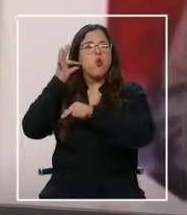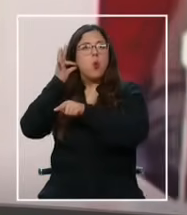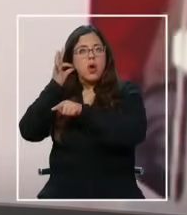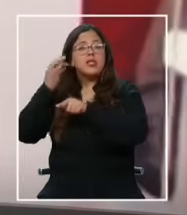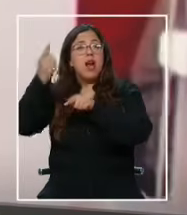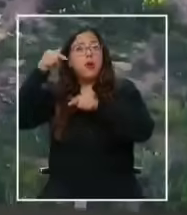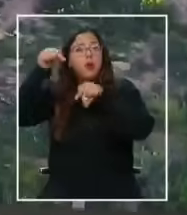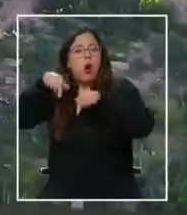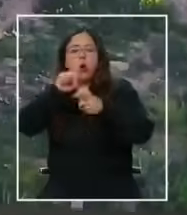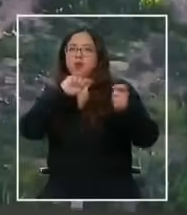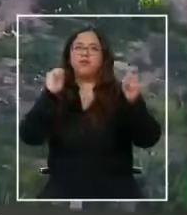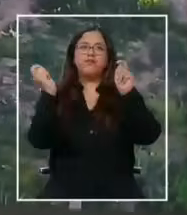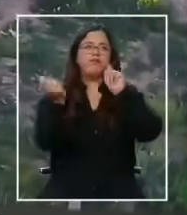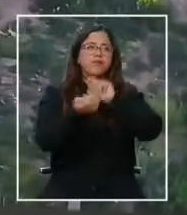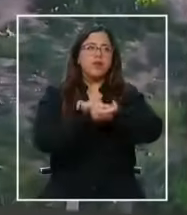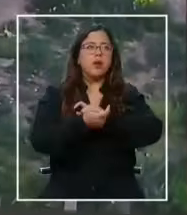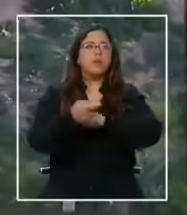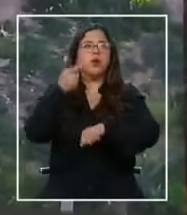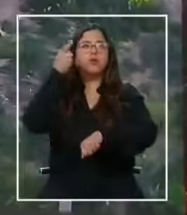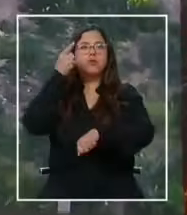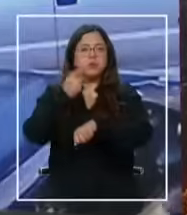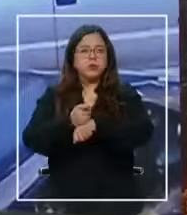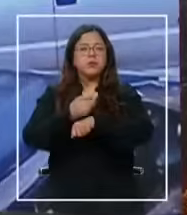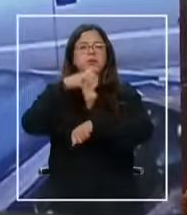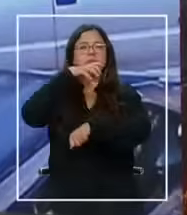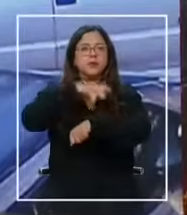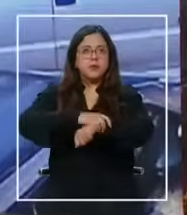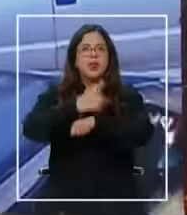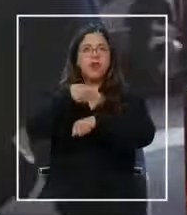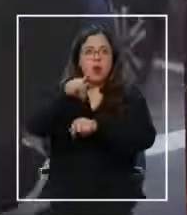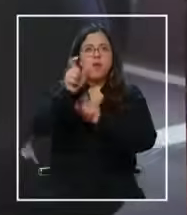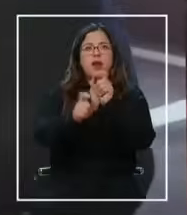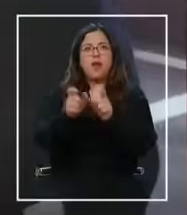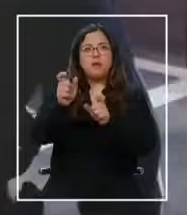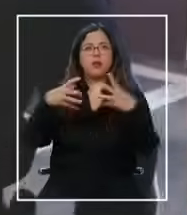detención para capturar nuevamente a los